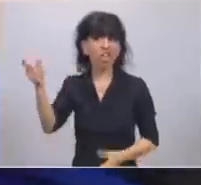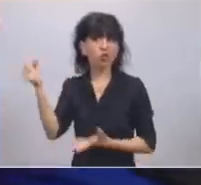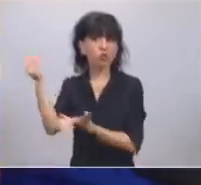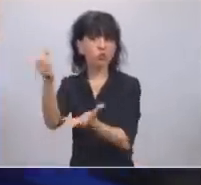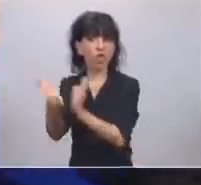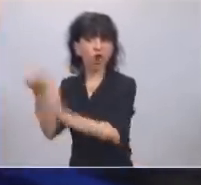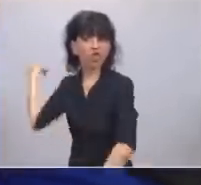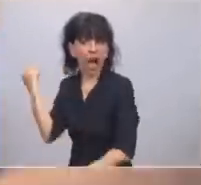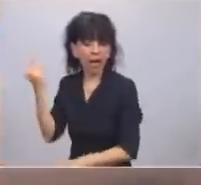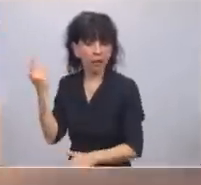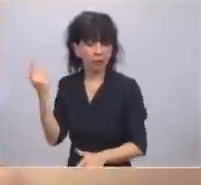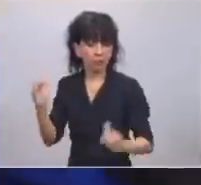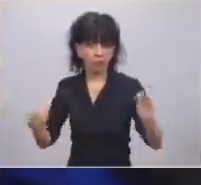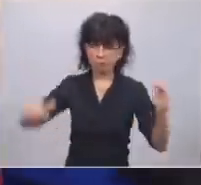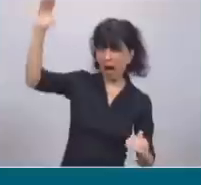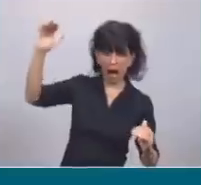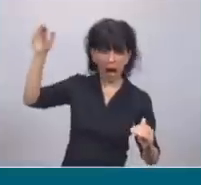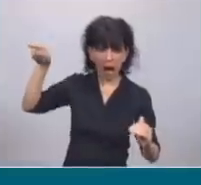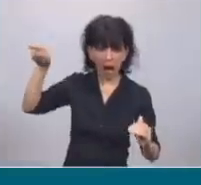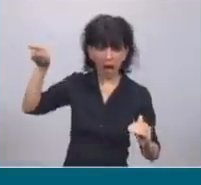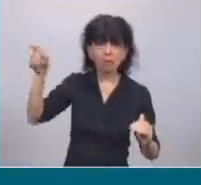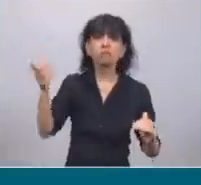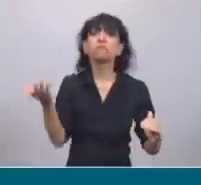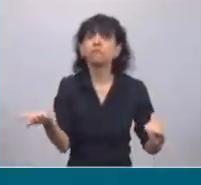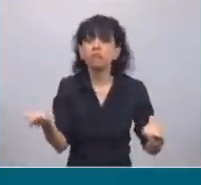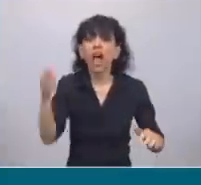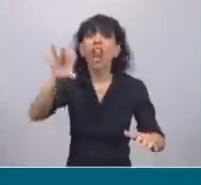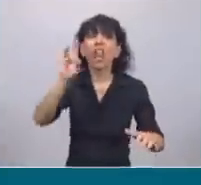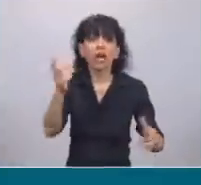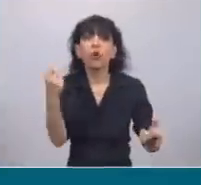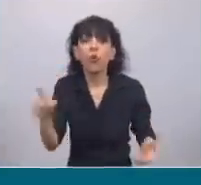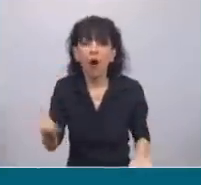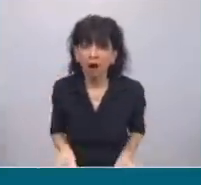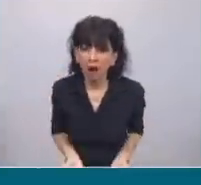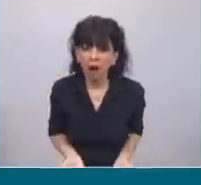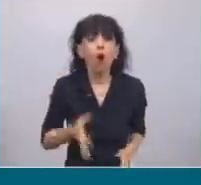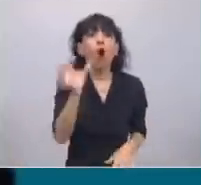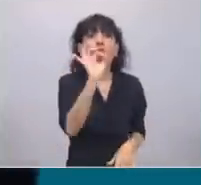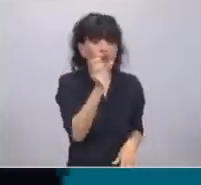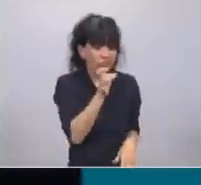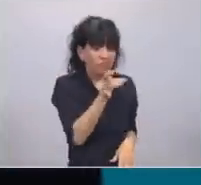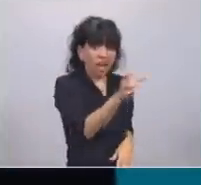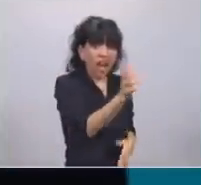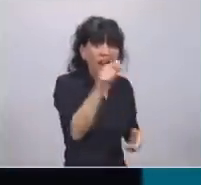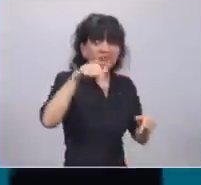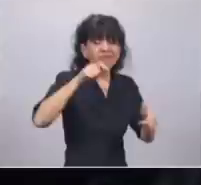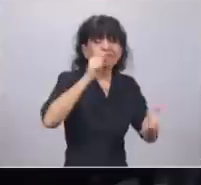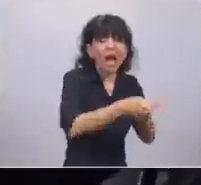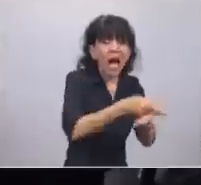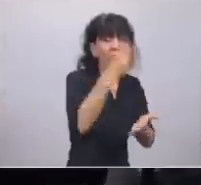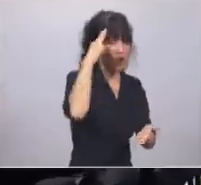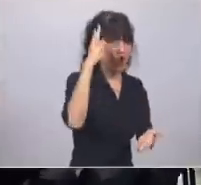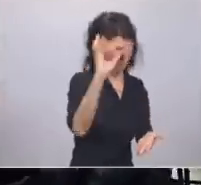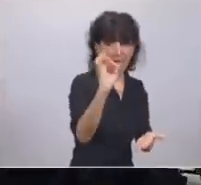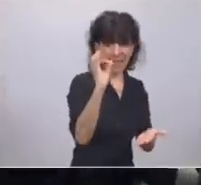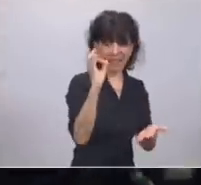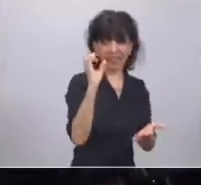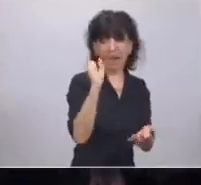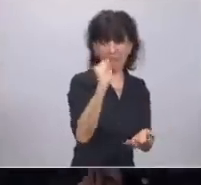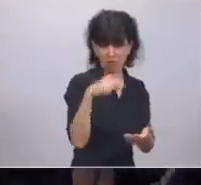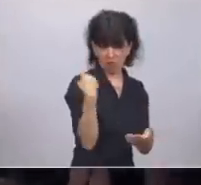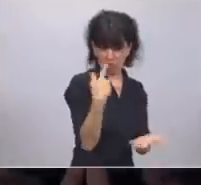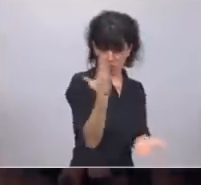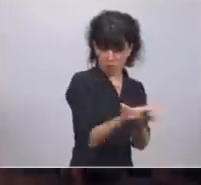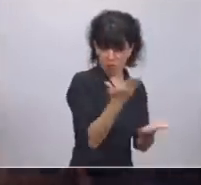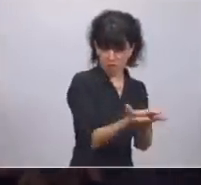subsidio. Es la diferencia entre pagar 90 pesos el tren o pagar 1.100